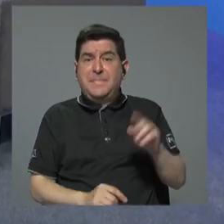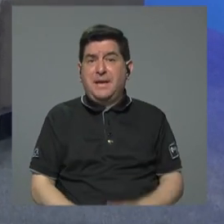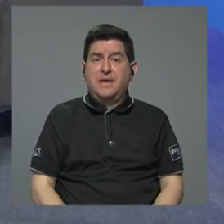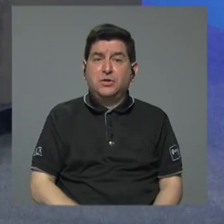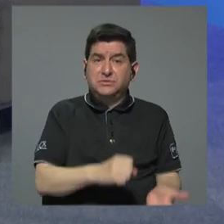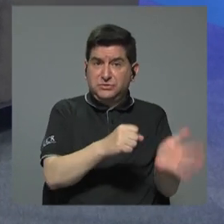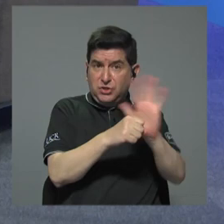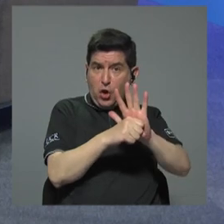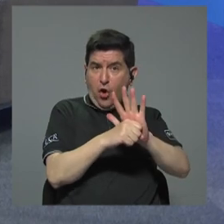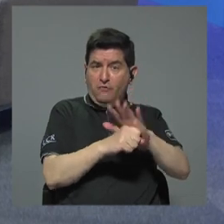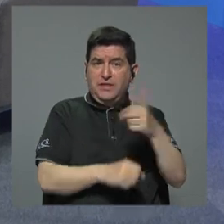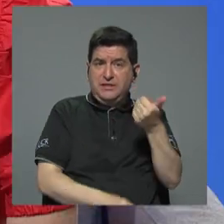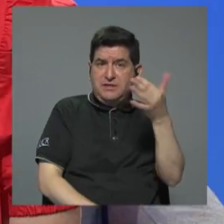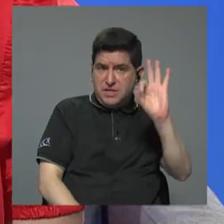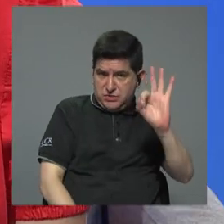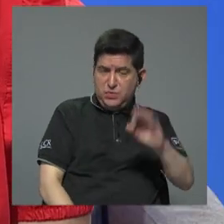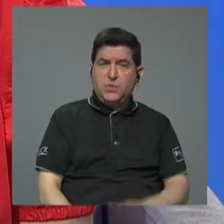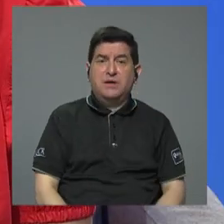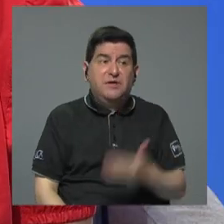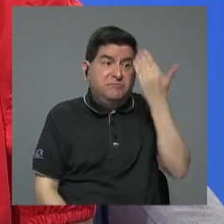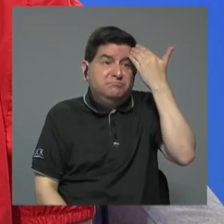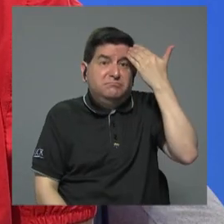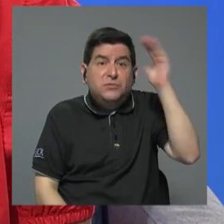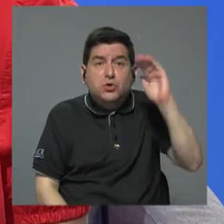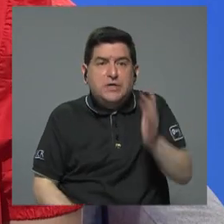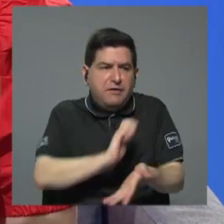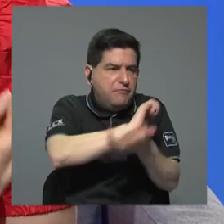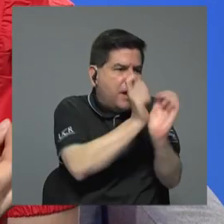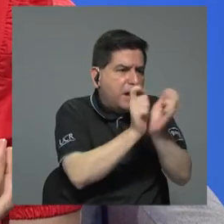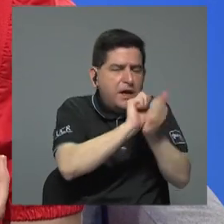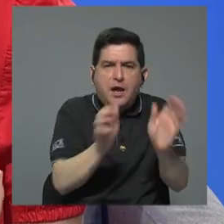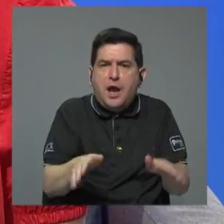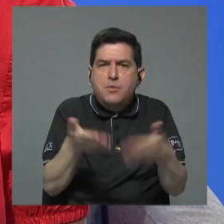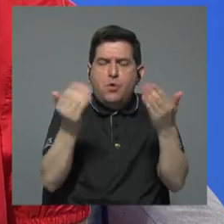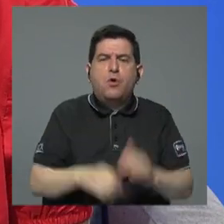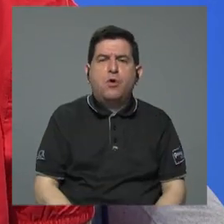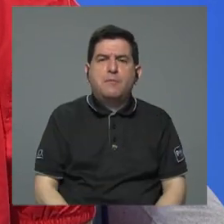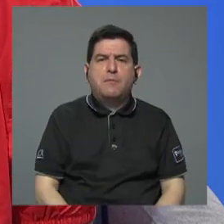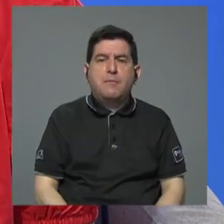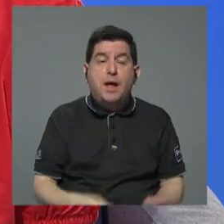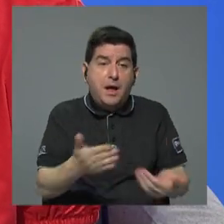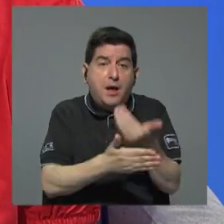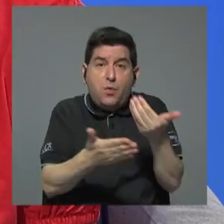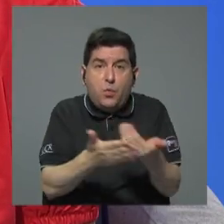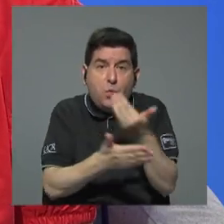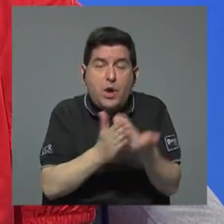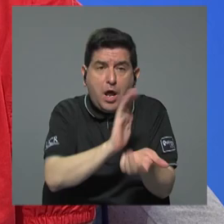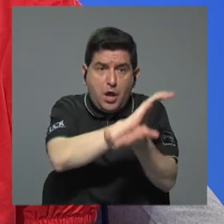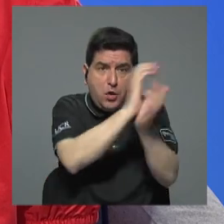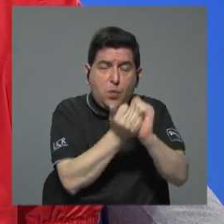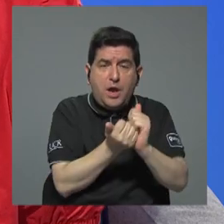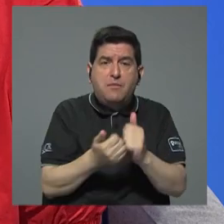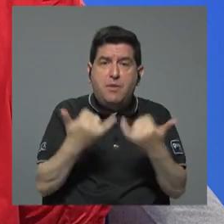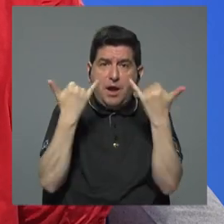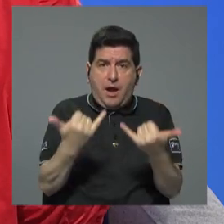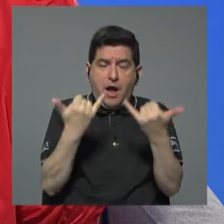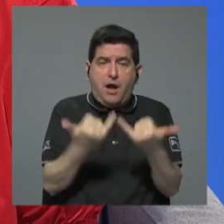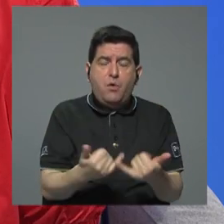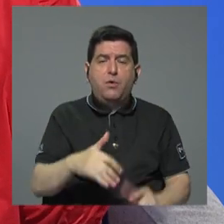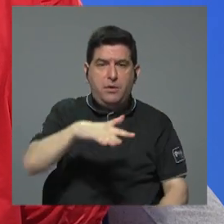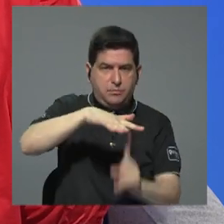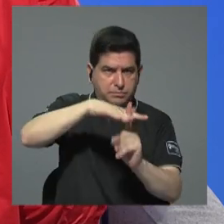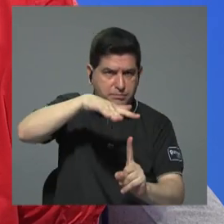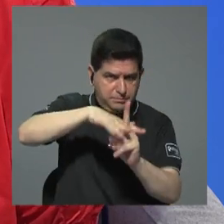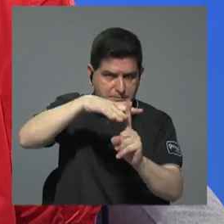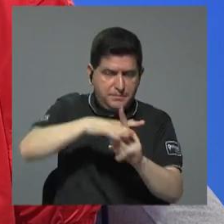el COVID-19, que no sabemos cómo va a mutar, que una de las más recientes mutaciones y la más presente en los casos, que